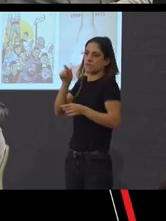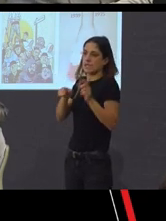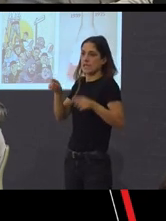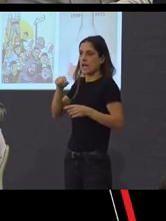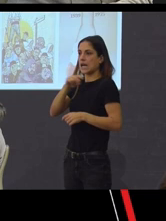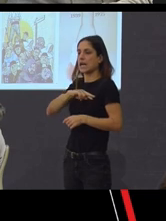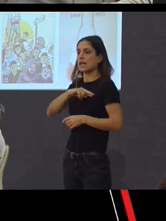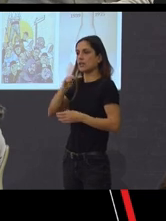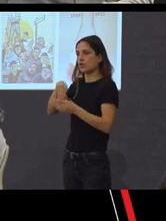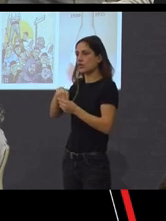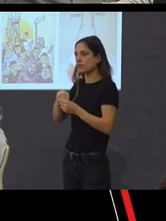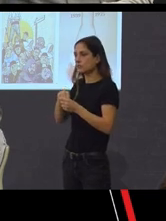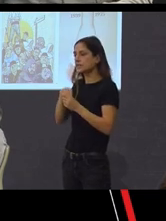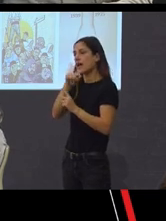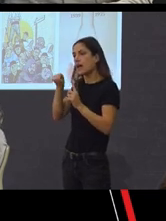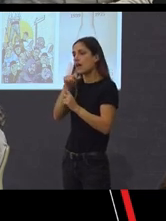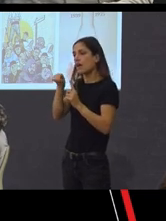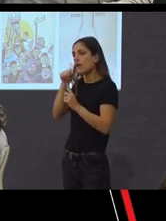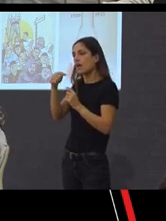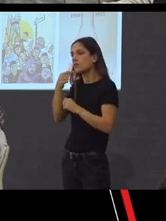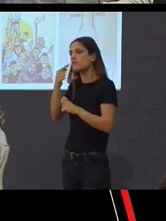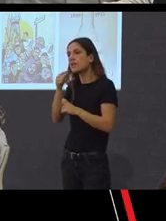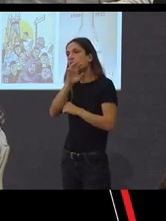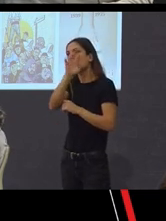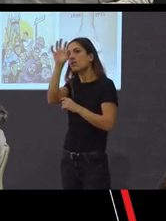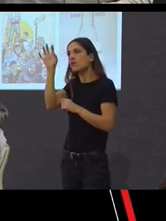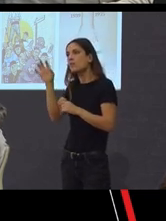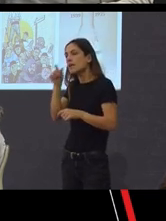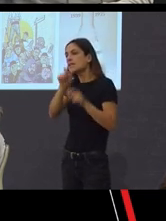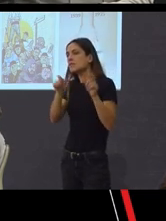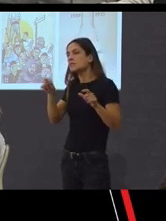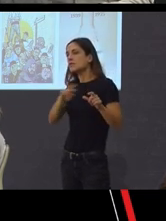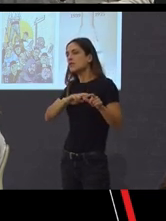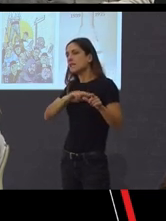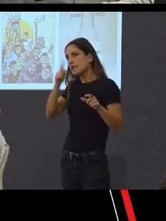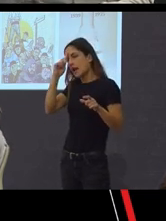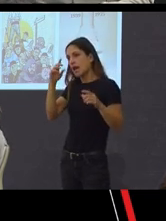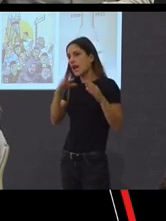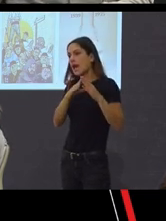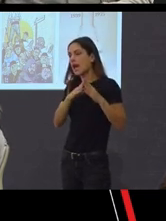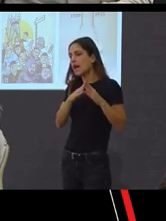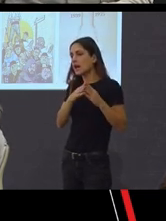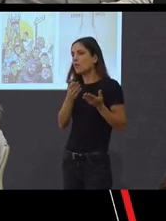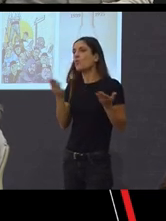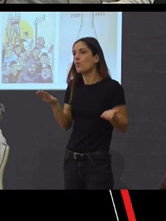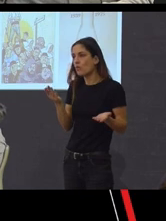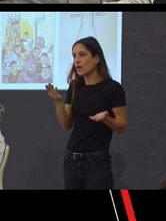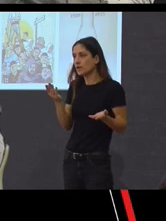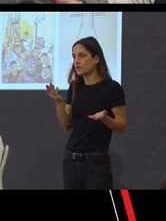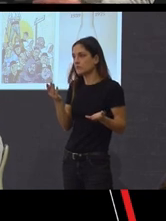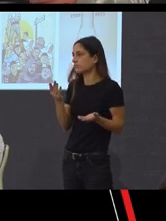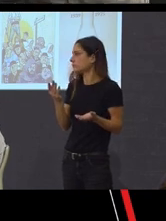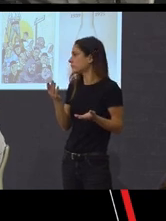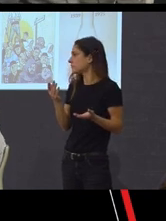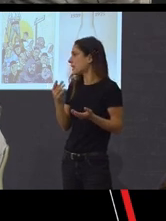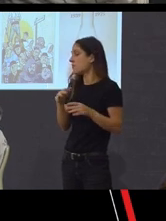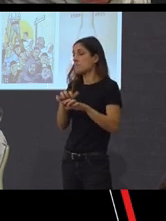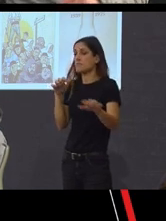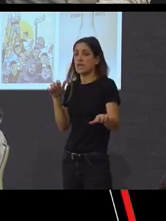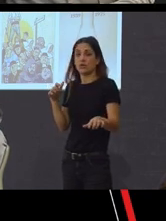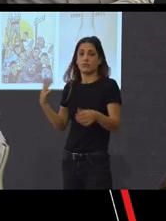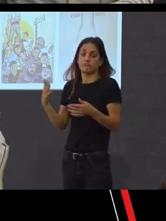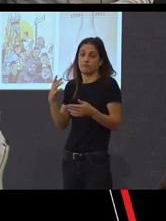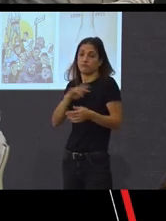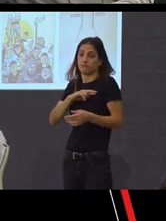que di cantos católicos hai por país. É curioso pensar que en 1950 en España había 28 millóns de católicos, prácticamente todos eran